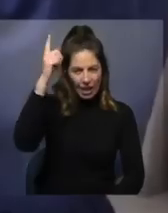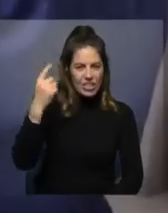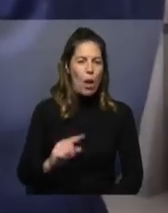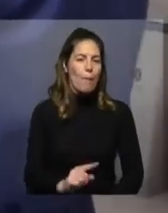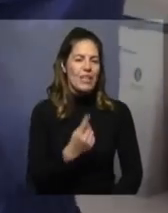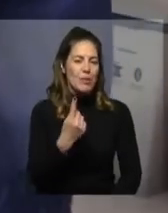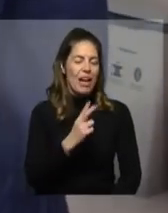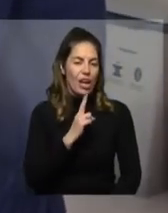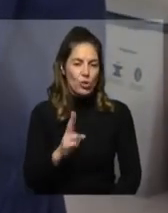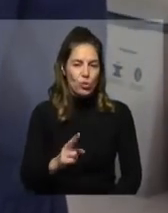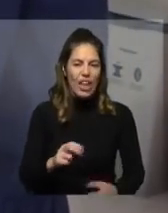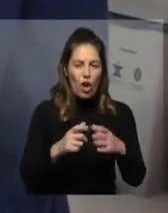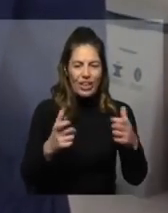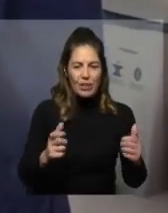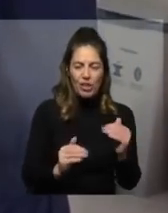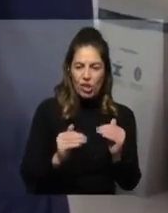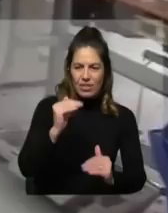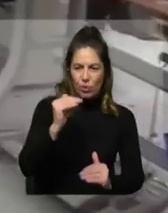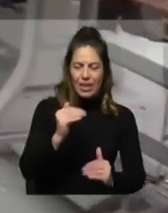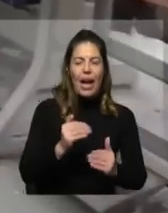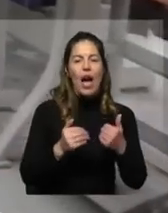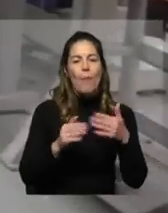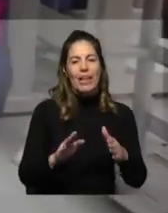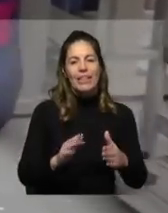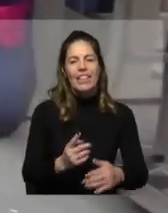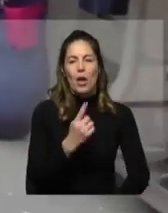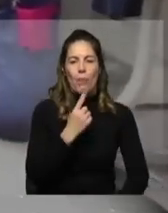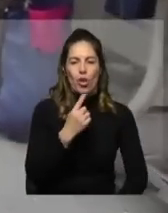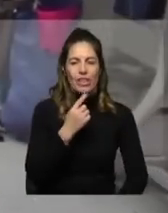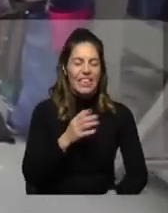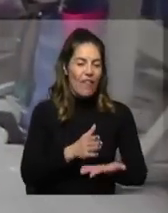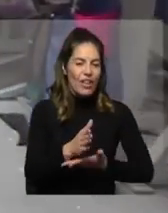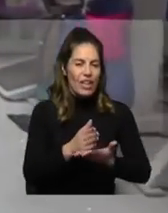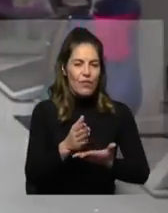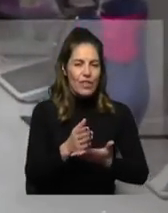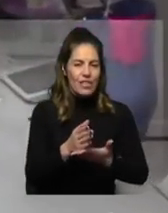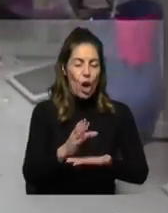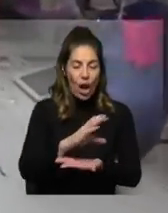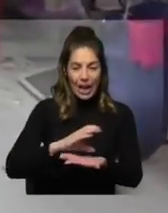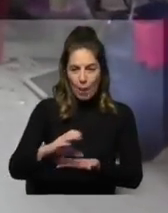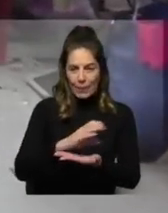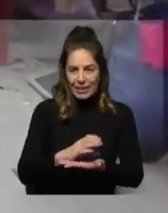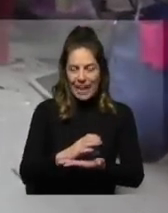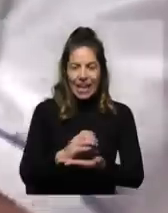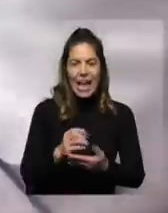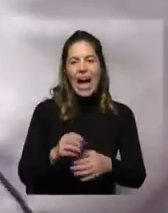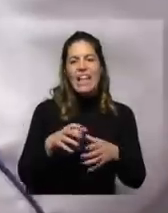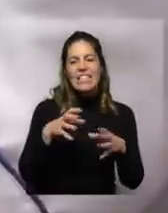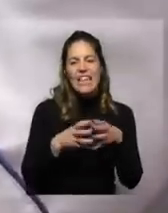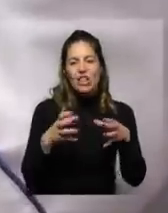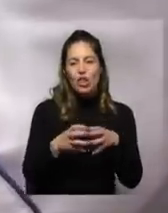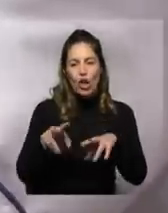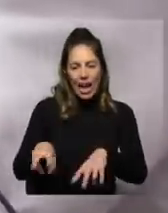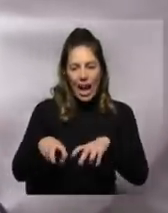resultado es el crecimiento de la desigualdad a partir de la aplicación de políticas de beneficio al capital financiero al sector agroexportador